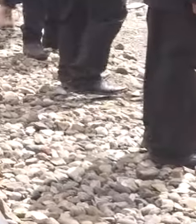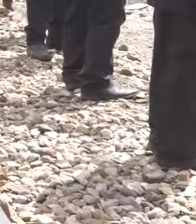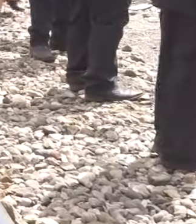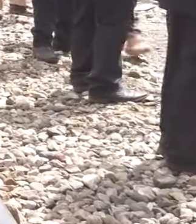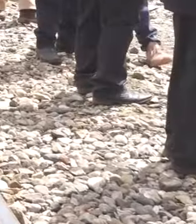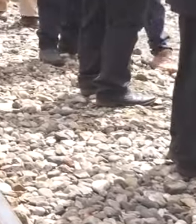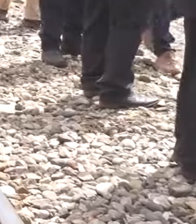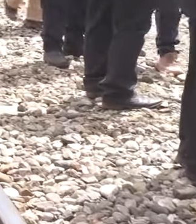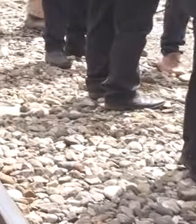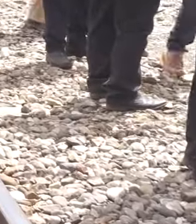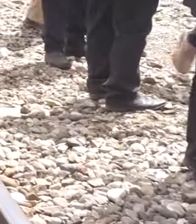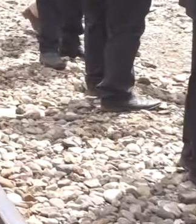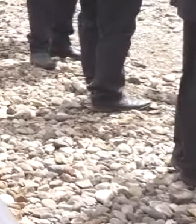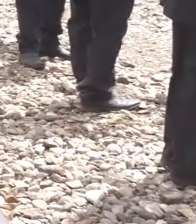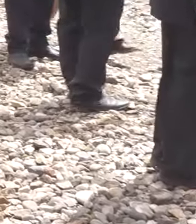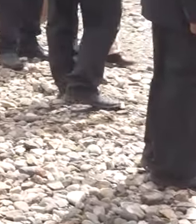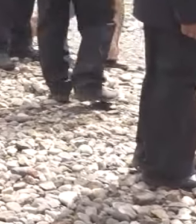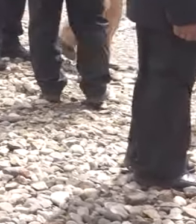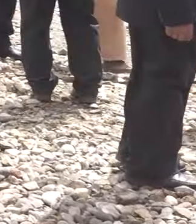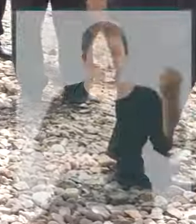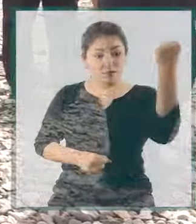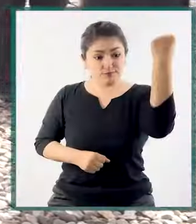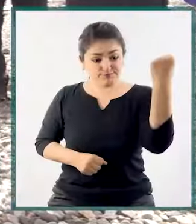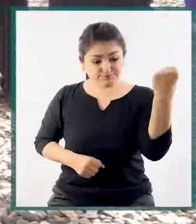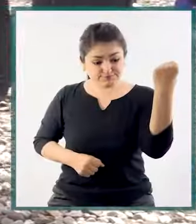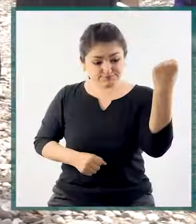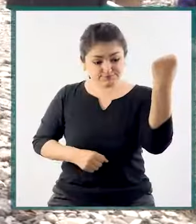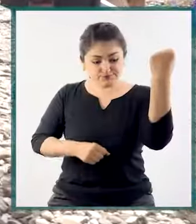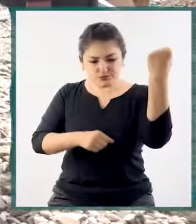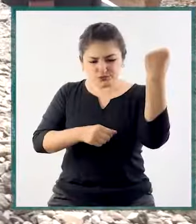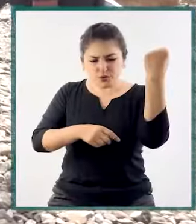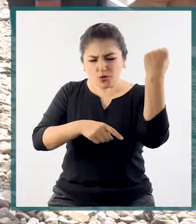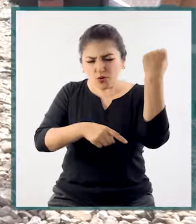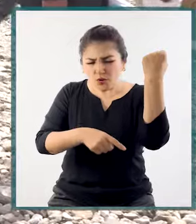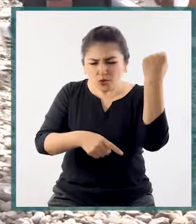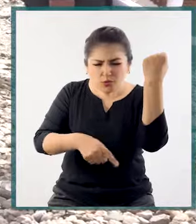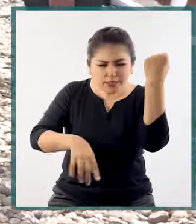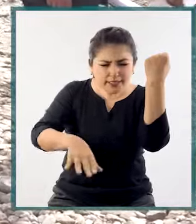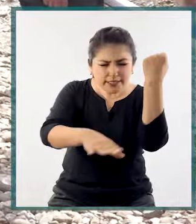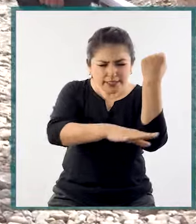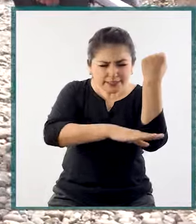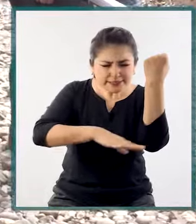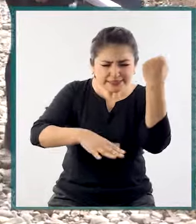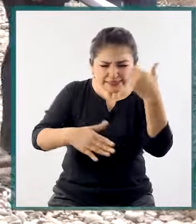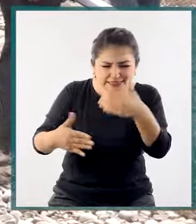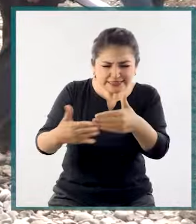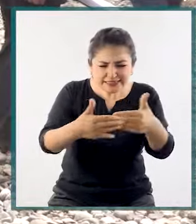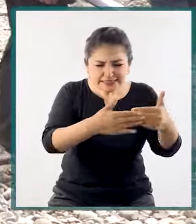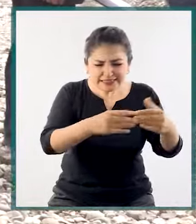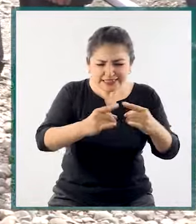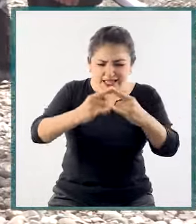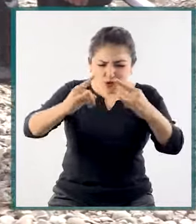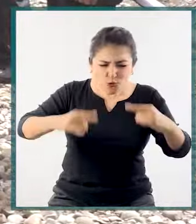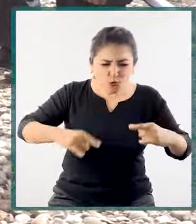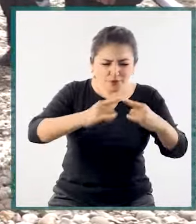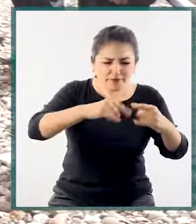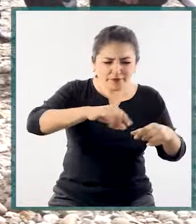En los alrededores del monumento, en la vía férrea, encontramos una feria tanto